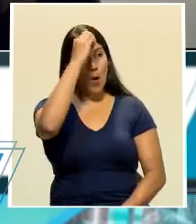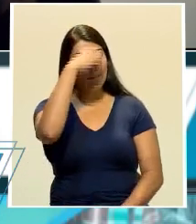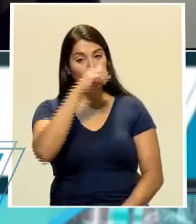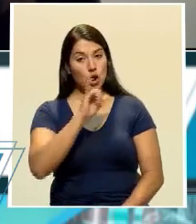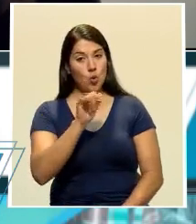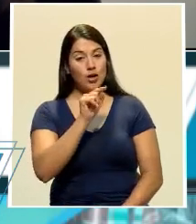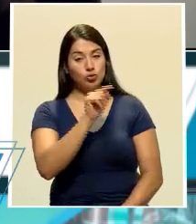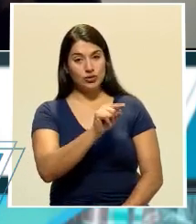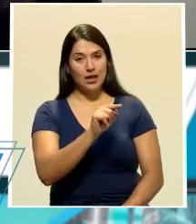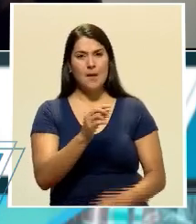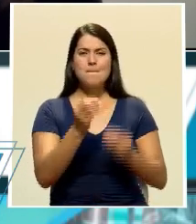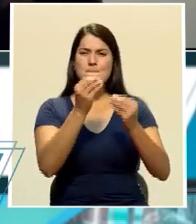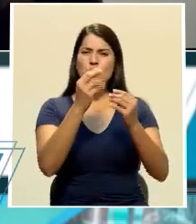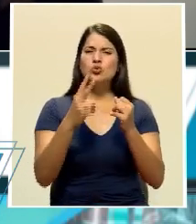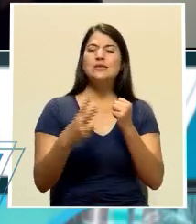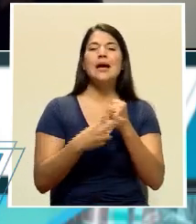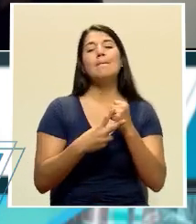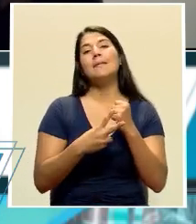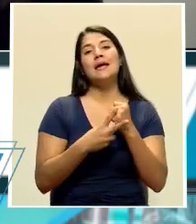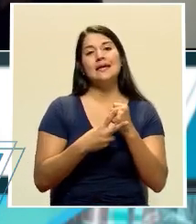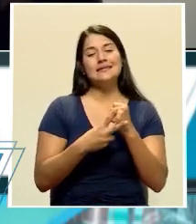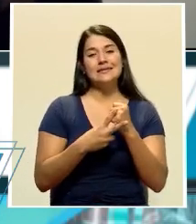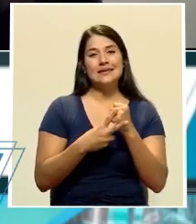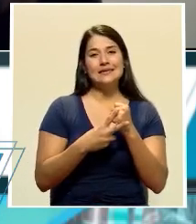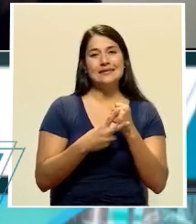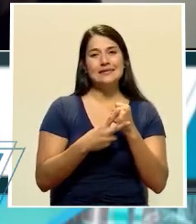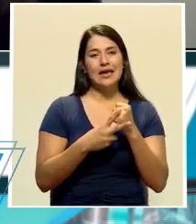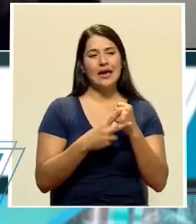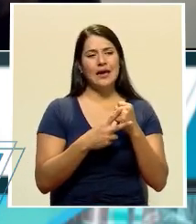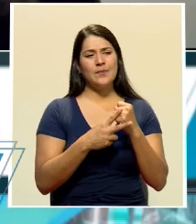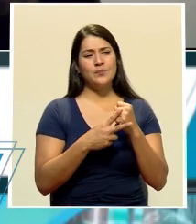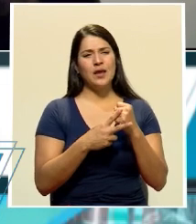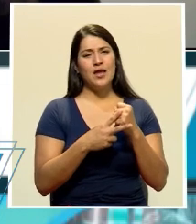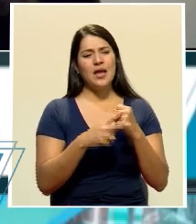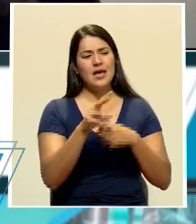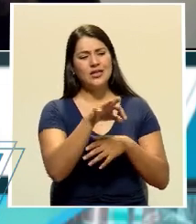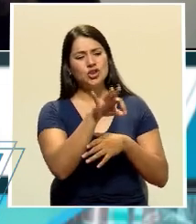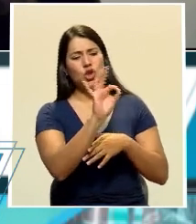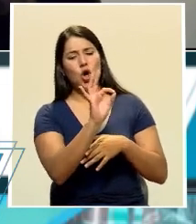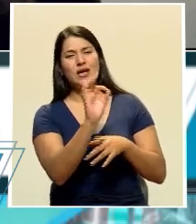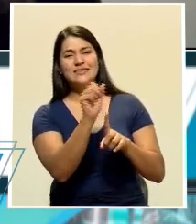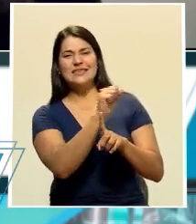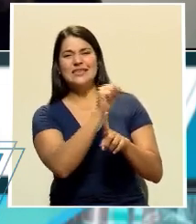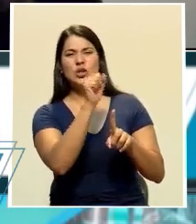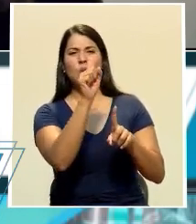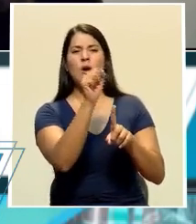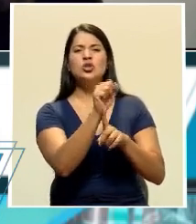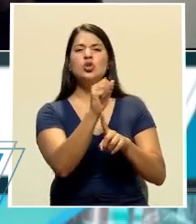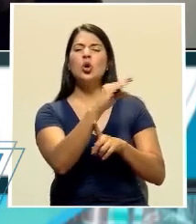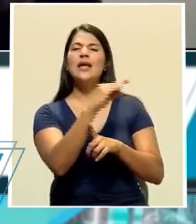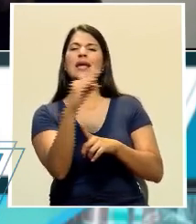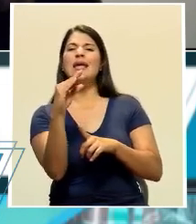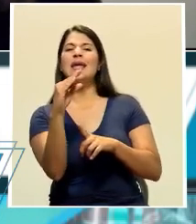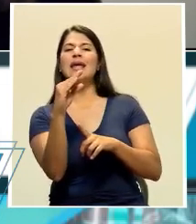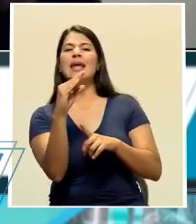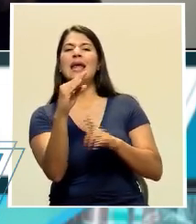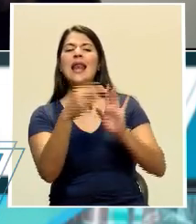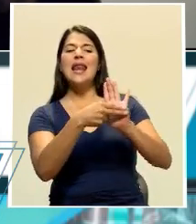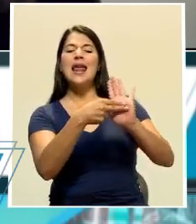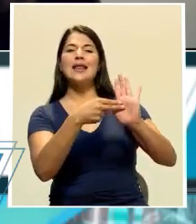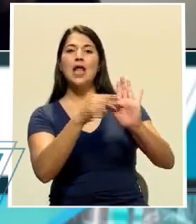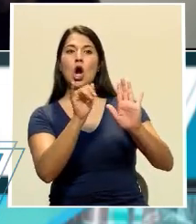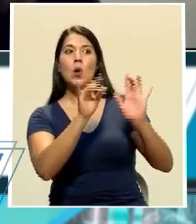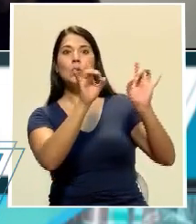vos en que muchas veces se califican situaciones de una manera un poco tremendista